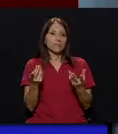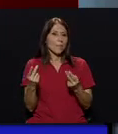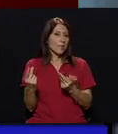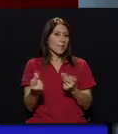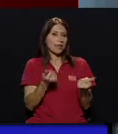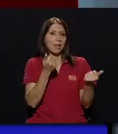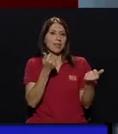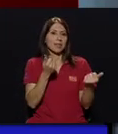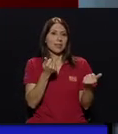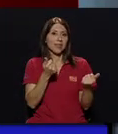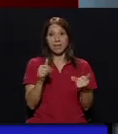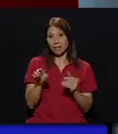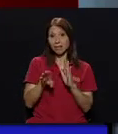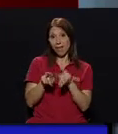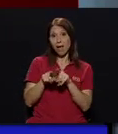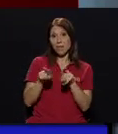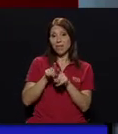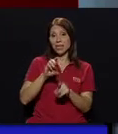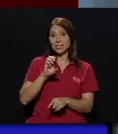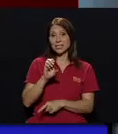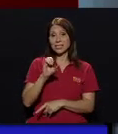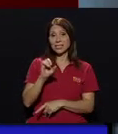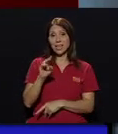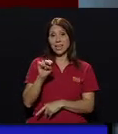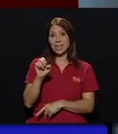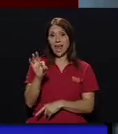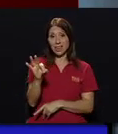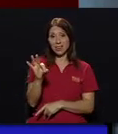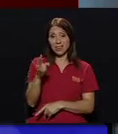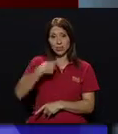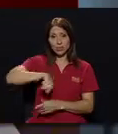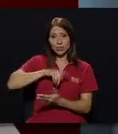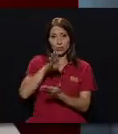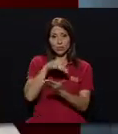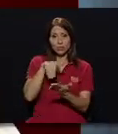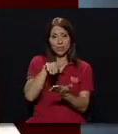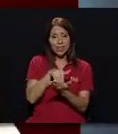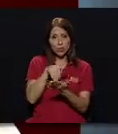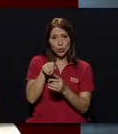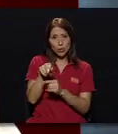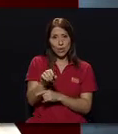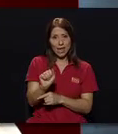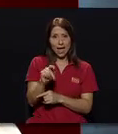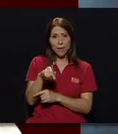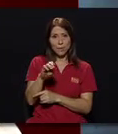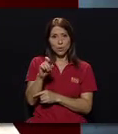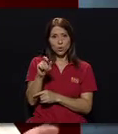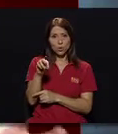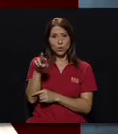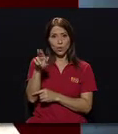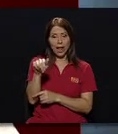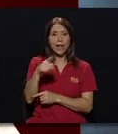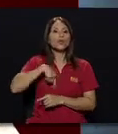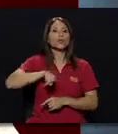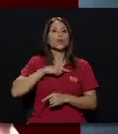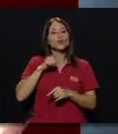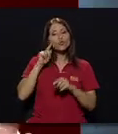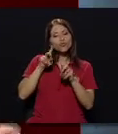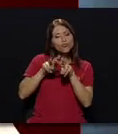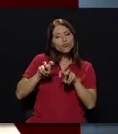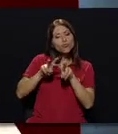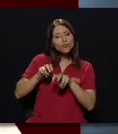Entonces inmediatamente, como en el SINAT también, en nuestro centro de apicultura, realizamos análisis de mieles que se importan